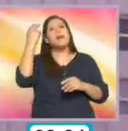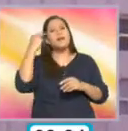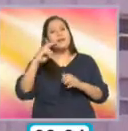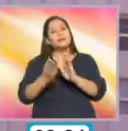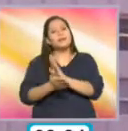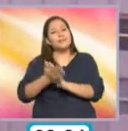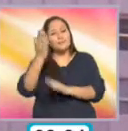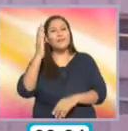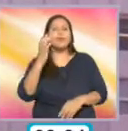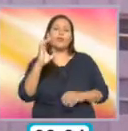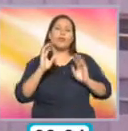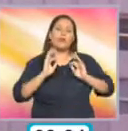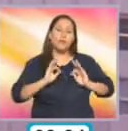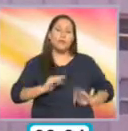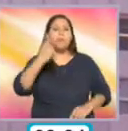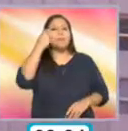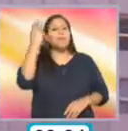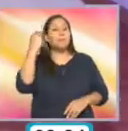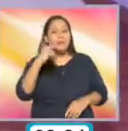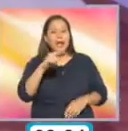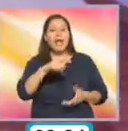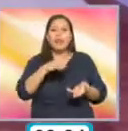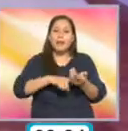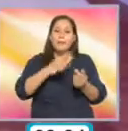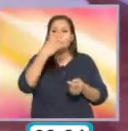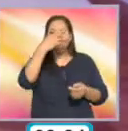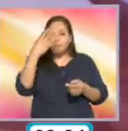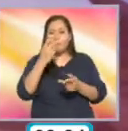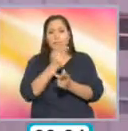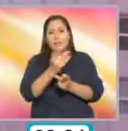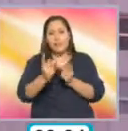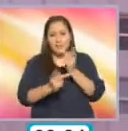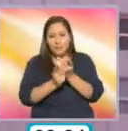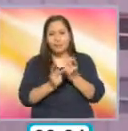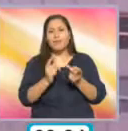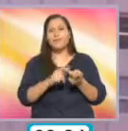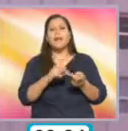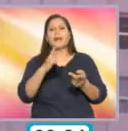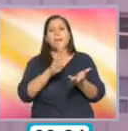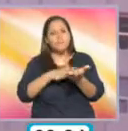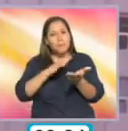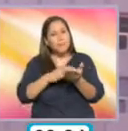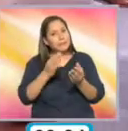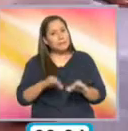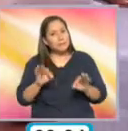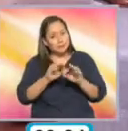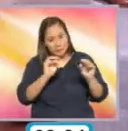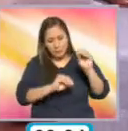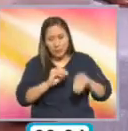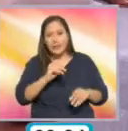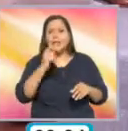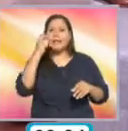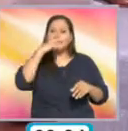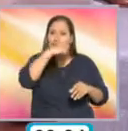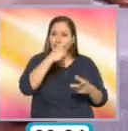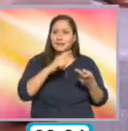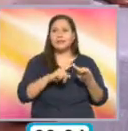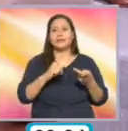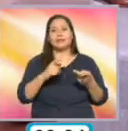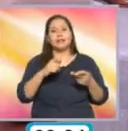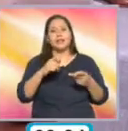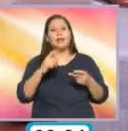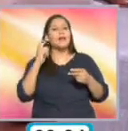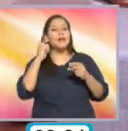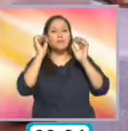Es Sí. muy cómodo para viajes porque traen ahí su pasaporte, Muy bien. traen ahí como sus documentos más importantes, a lo mejor un cepillo de dientes, Un reproductor